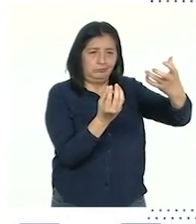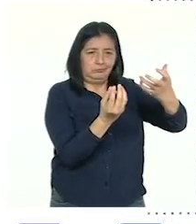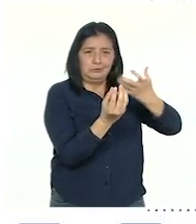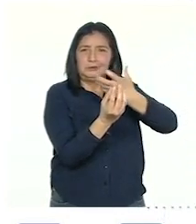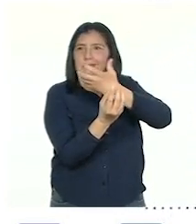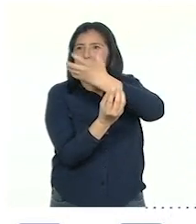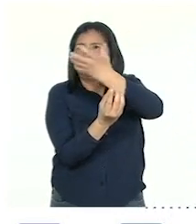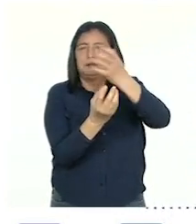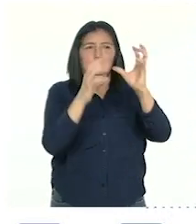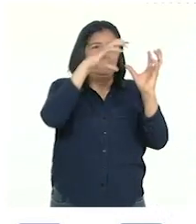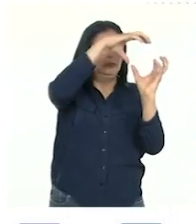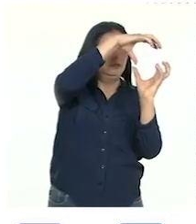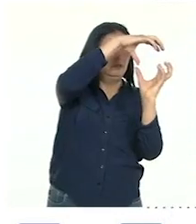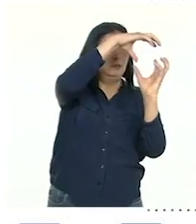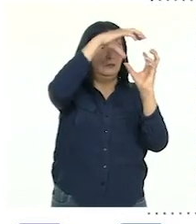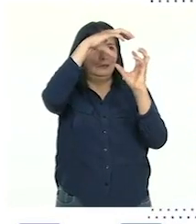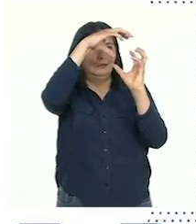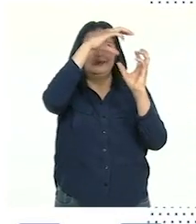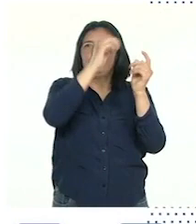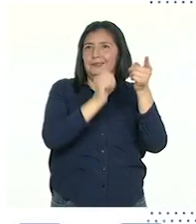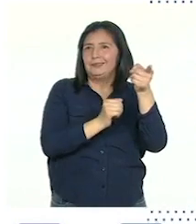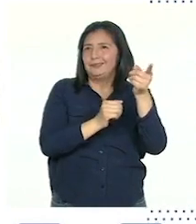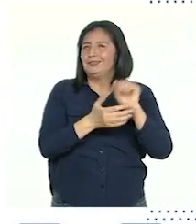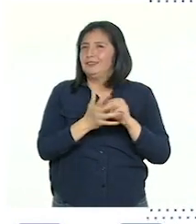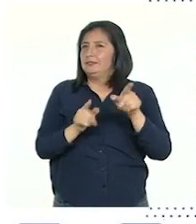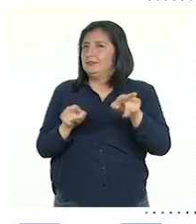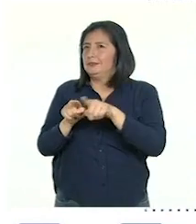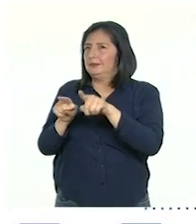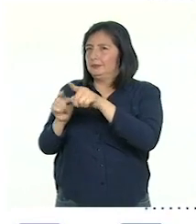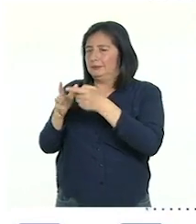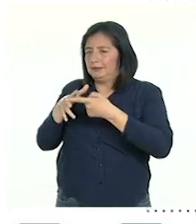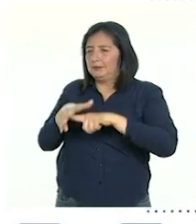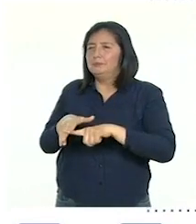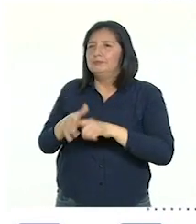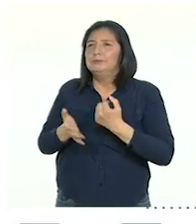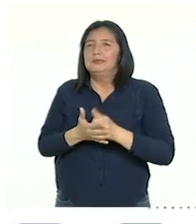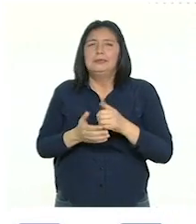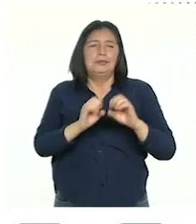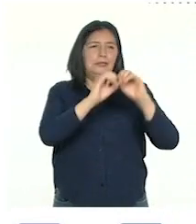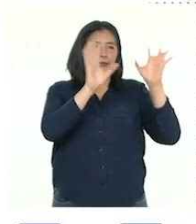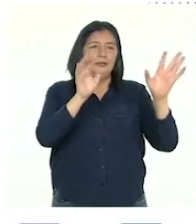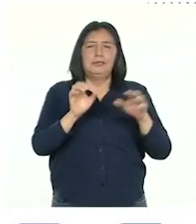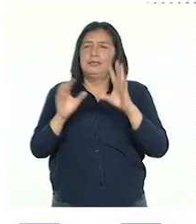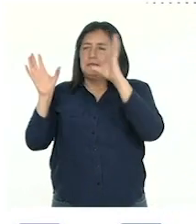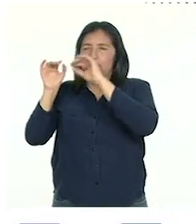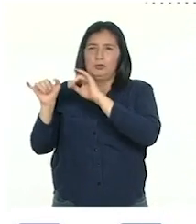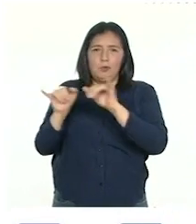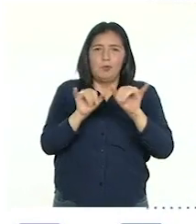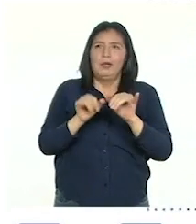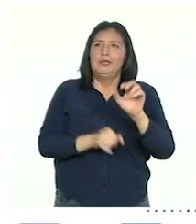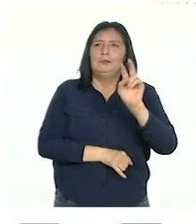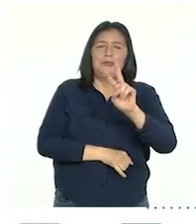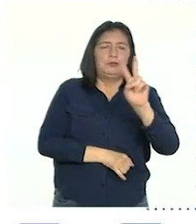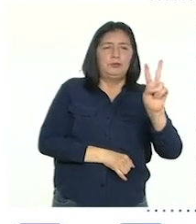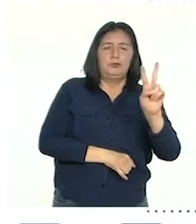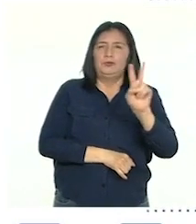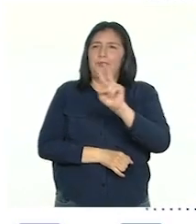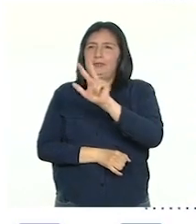la Tierra y la inclinación de su eje. Se inicia el equinoccio de primavera el 22 o 23 de